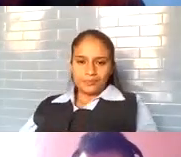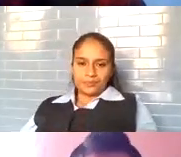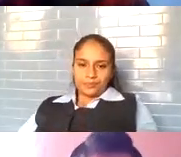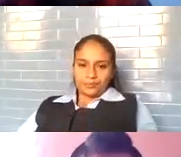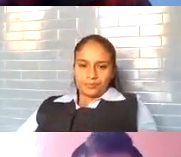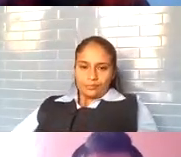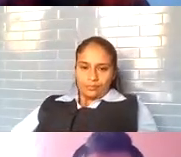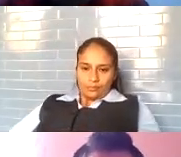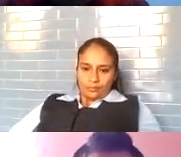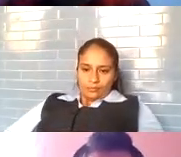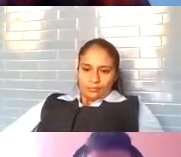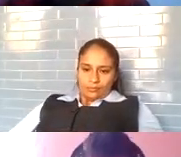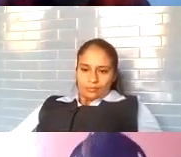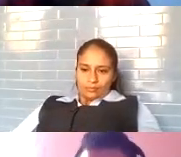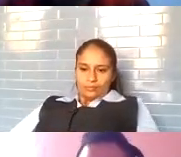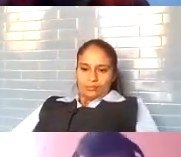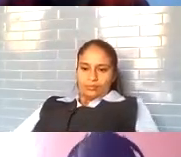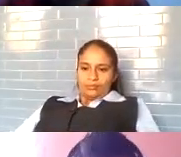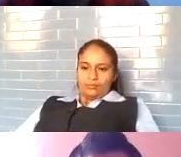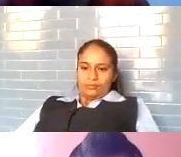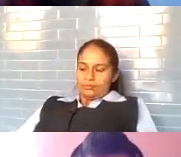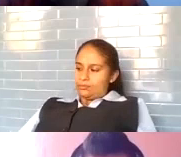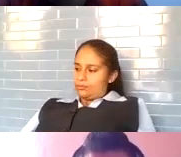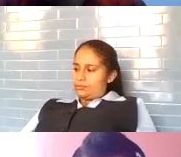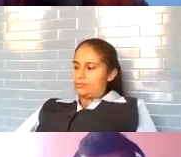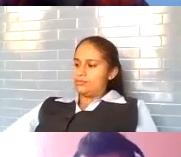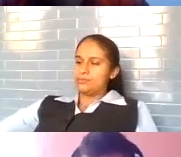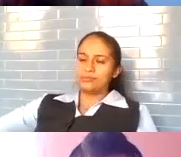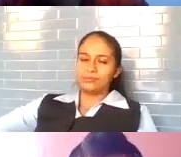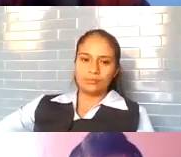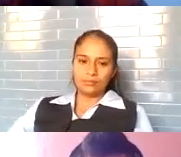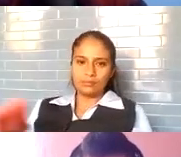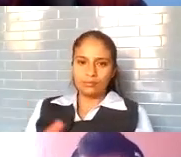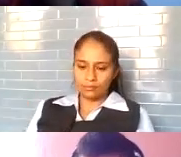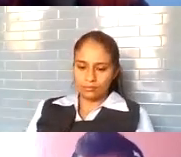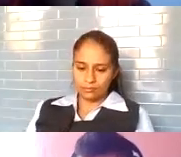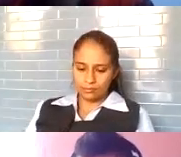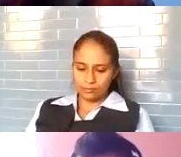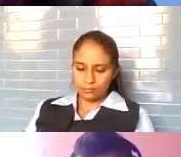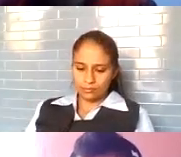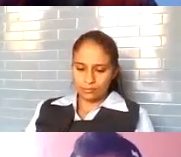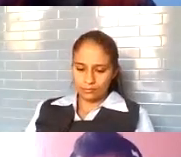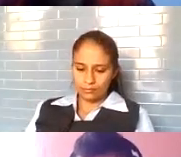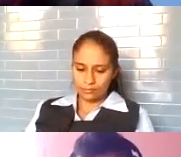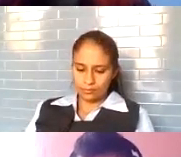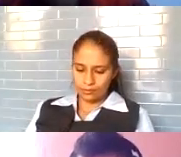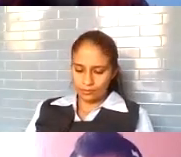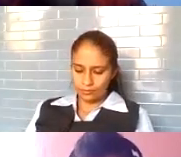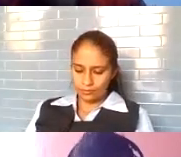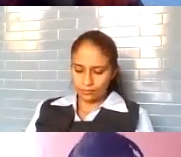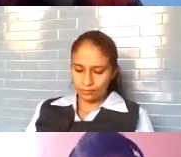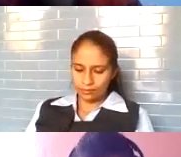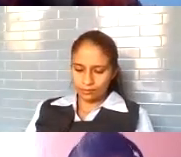los movimientos. ¿Ok? Pero es válido lo que tú comentas, ¿se puede con 6? Sí. Pero cuando mínimo ocupamos 3. Si